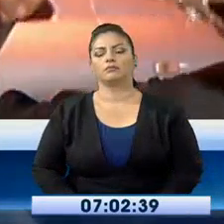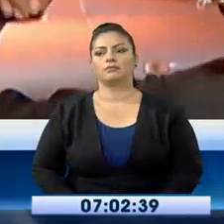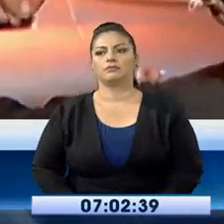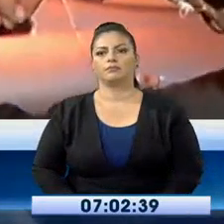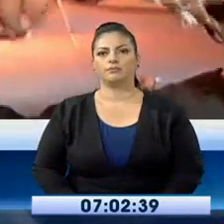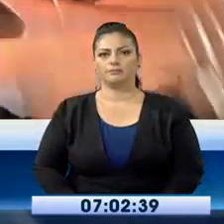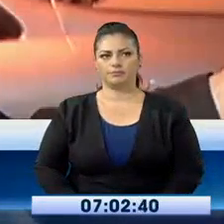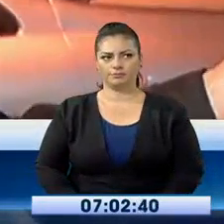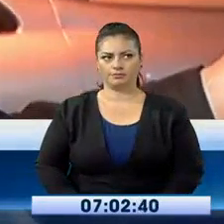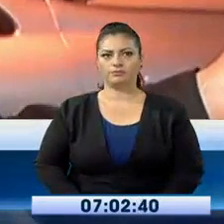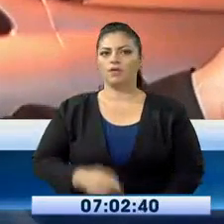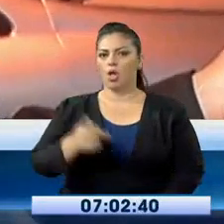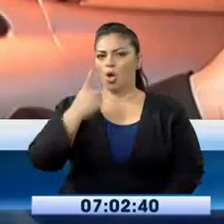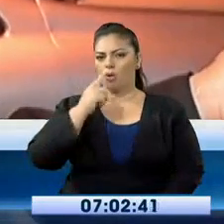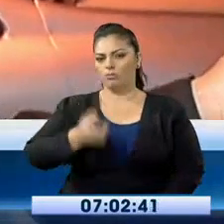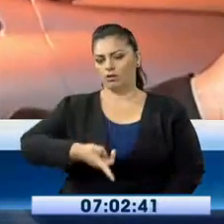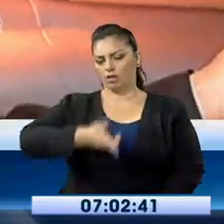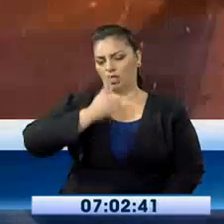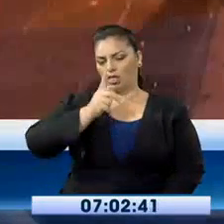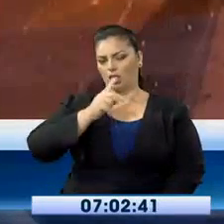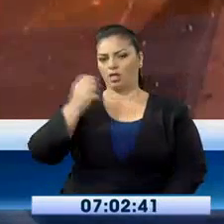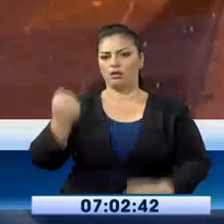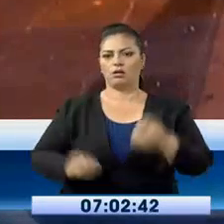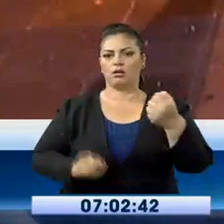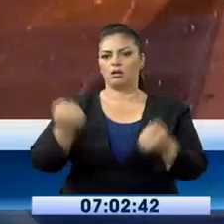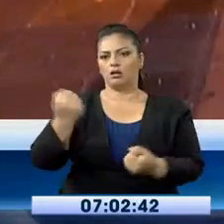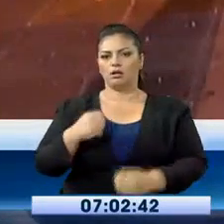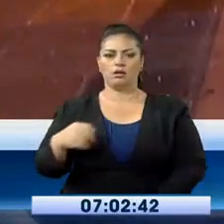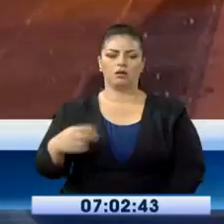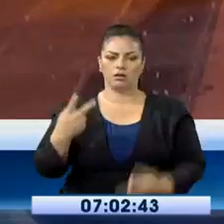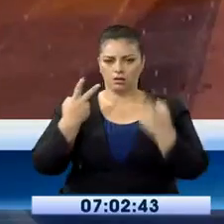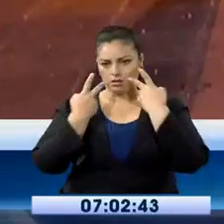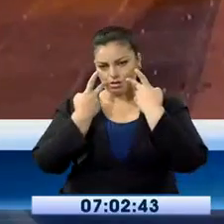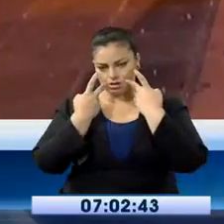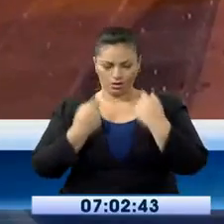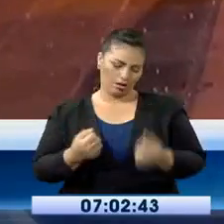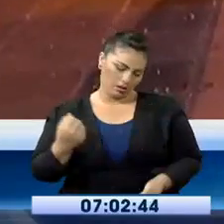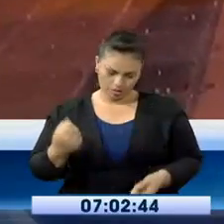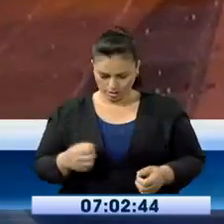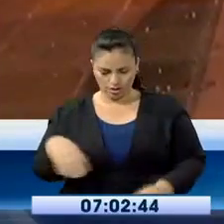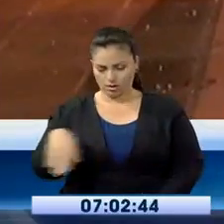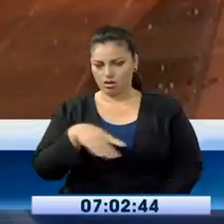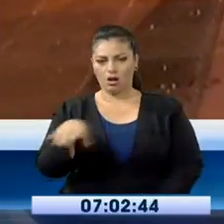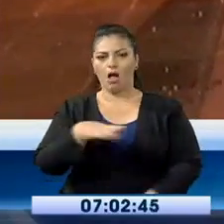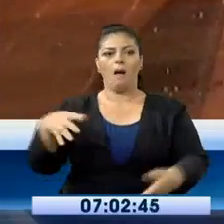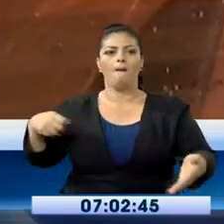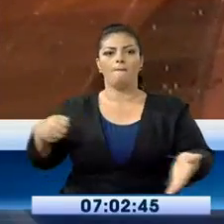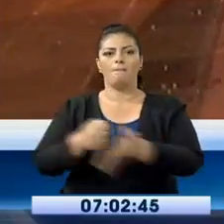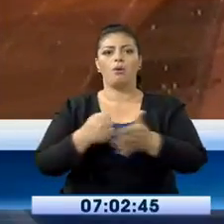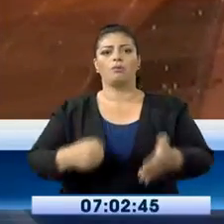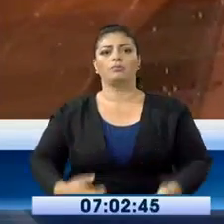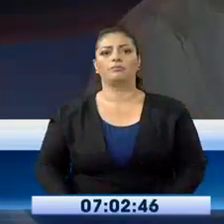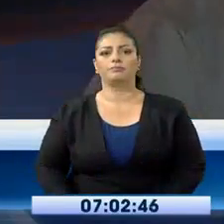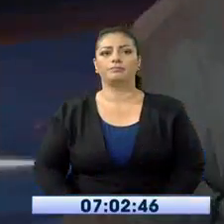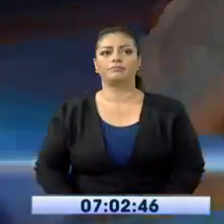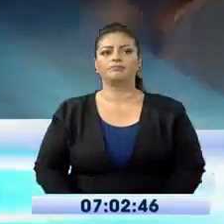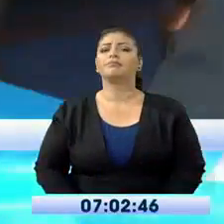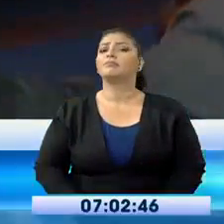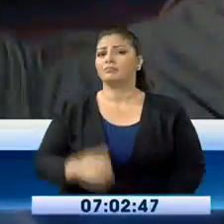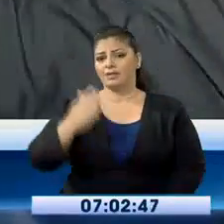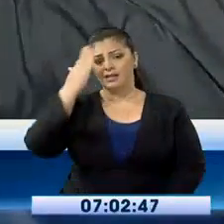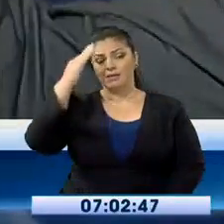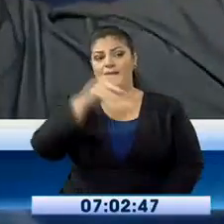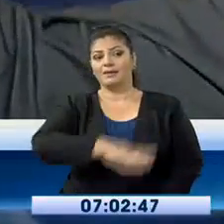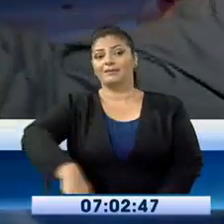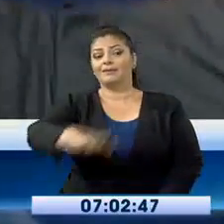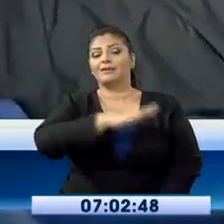da en las barandas de ahí. Si no es por el salvavidas, el ciudadano se muere. Y todas las personas que vienen ya tomando aquí la zona rosa, sí, para poder